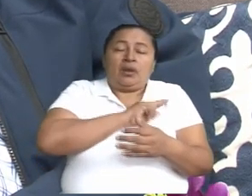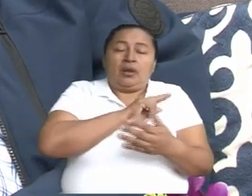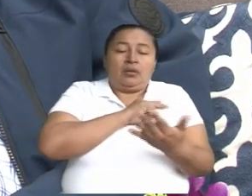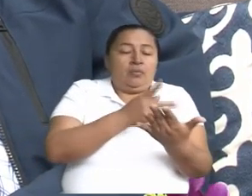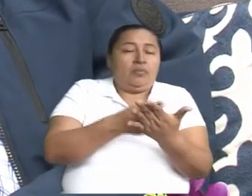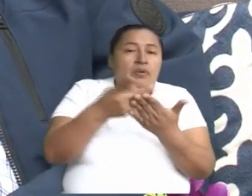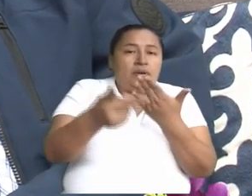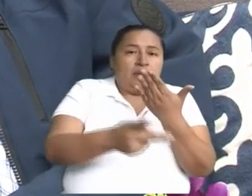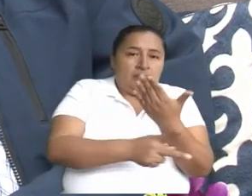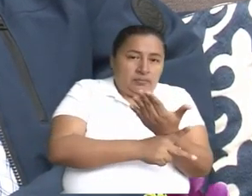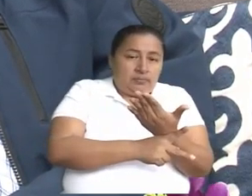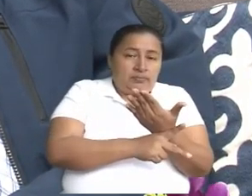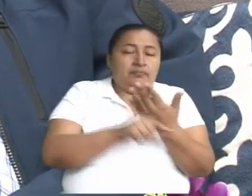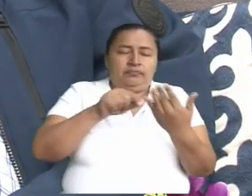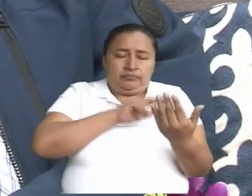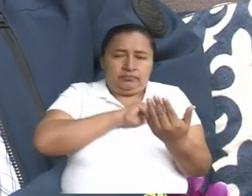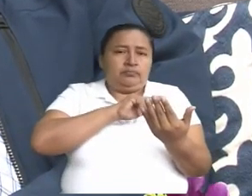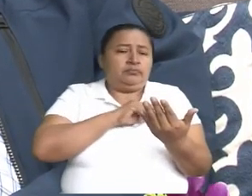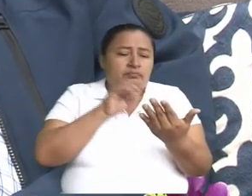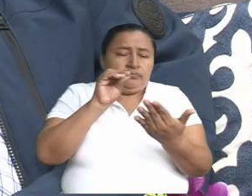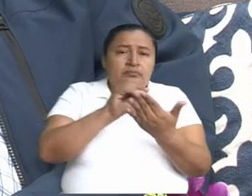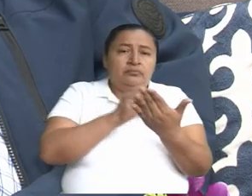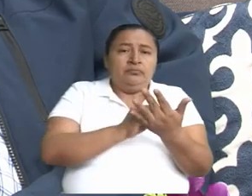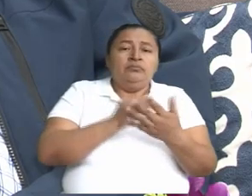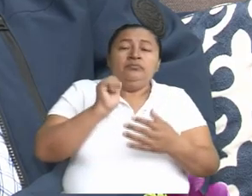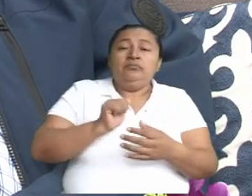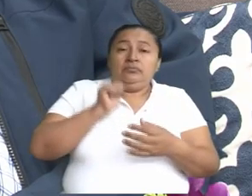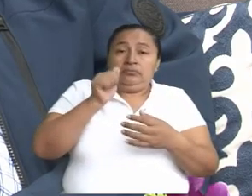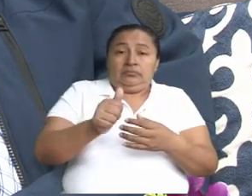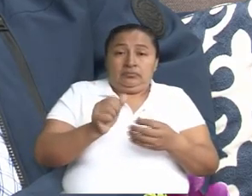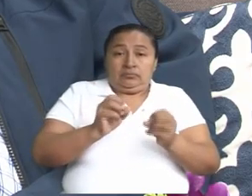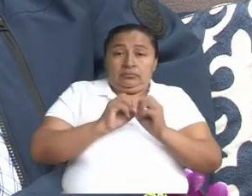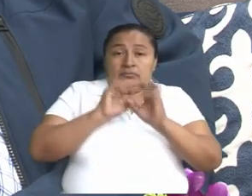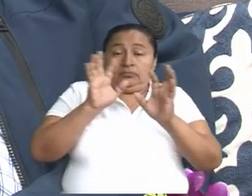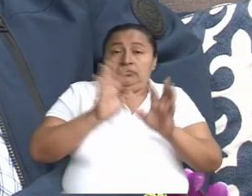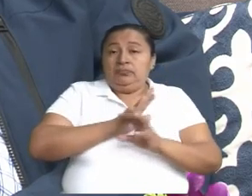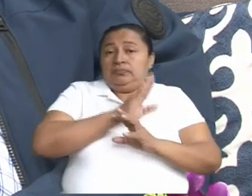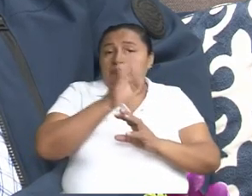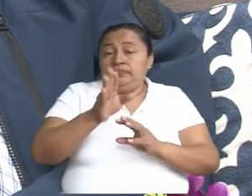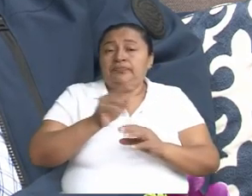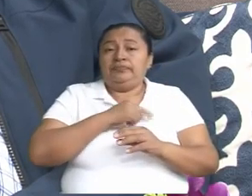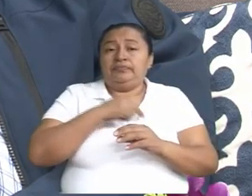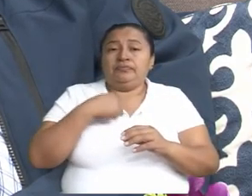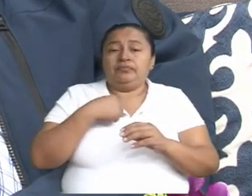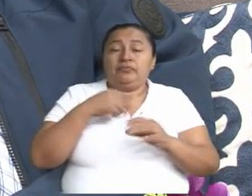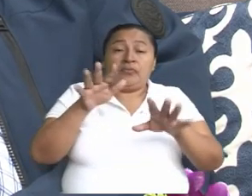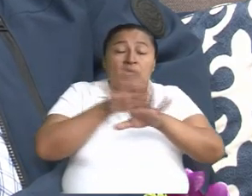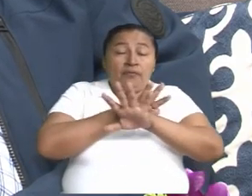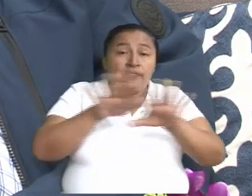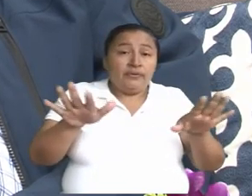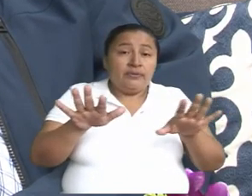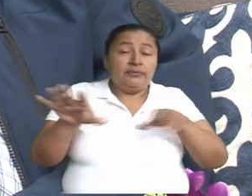programación establecida. Esta mañana terminamos por la mañana. Terminado